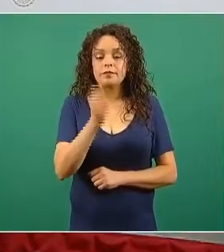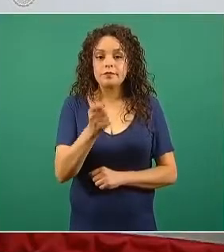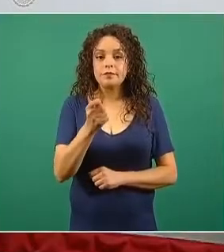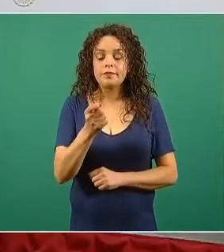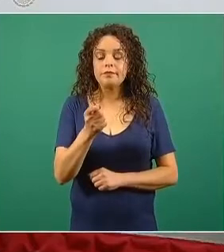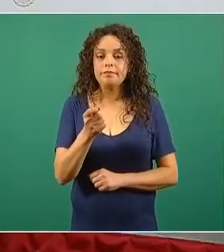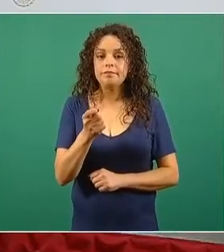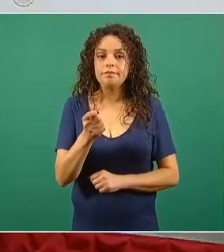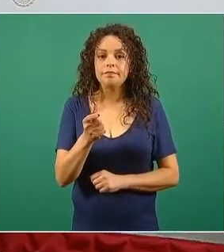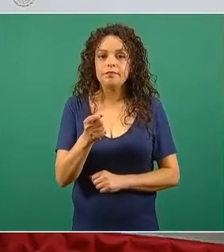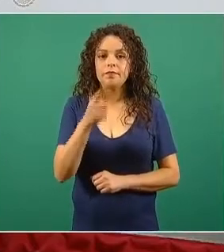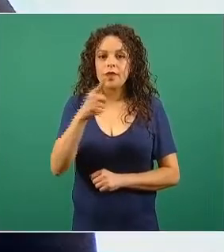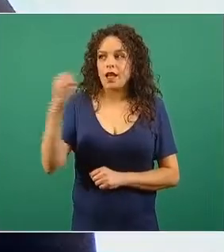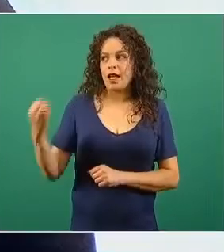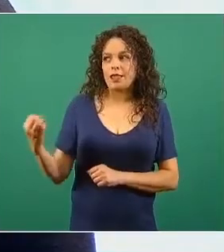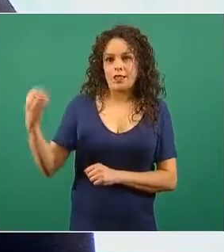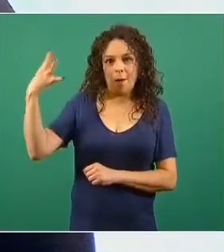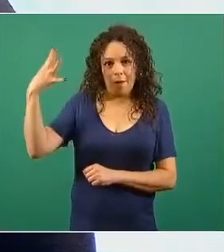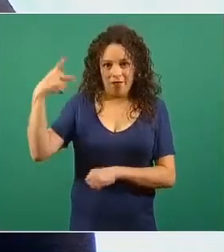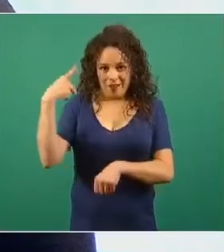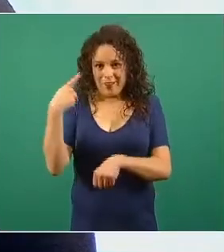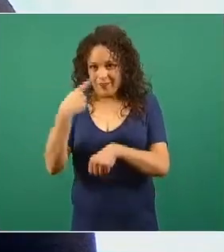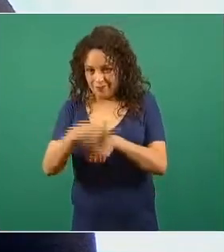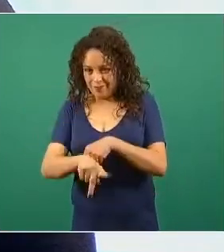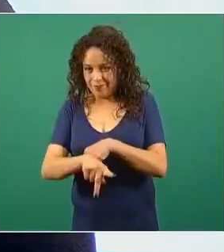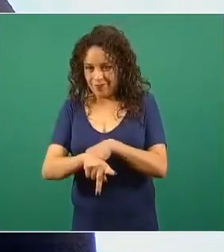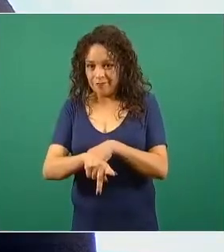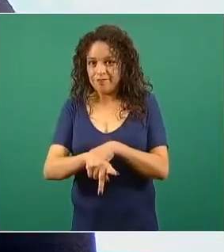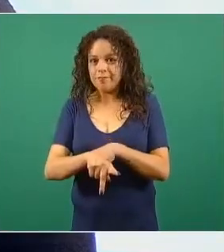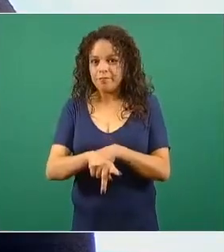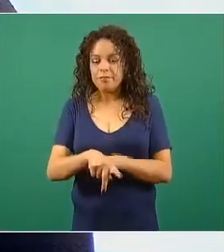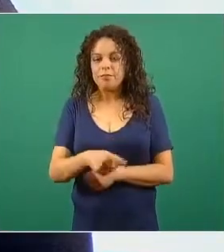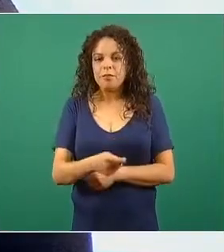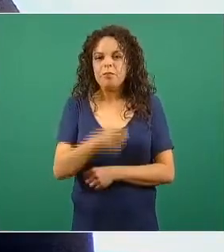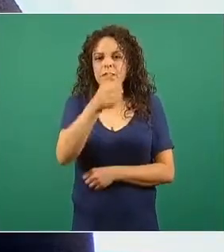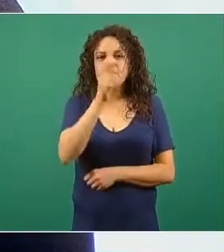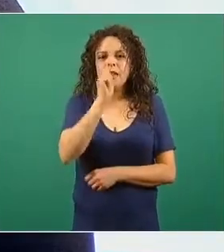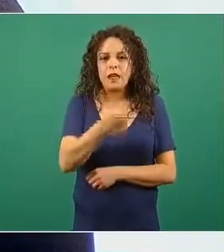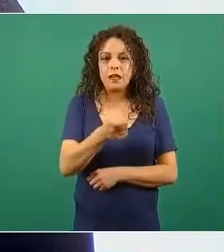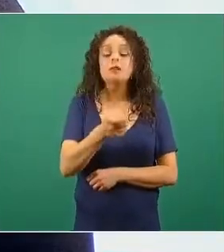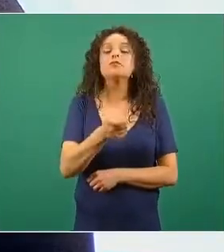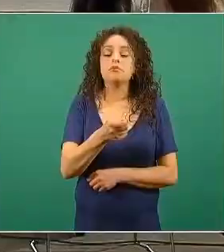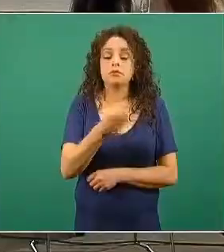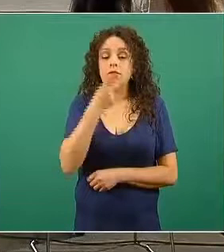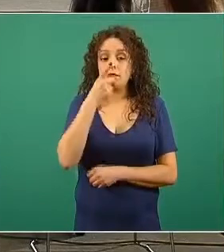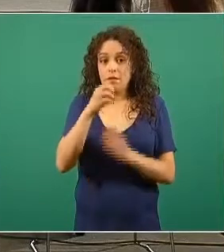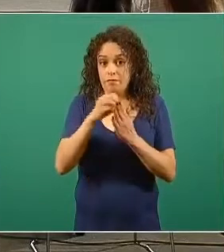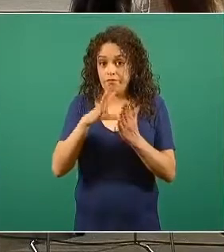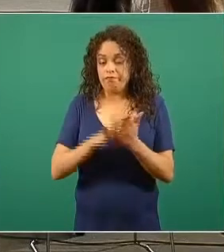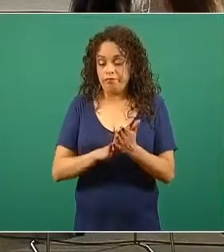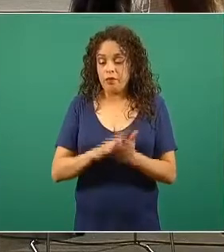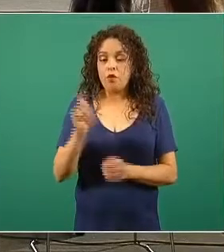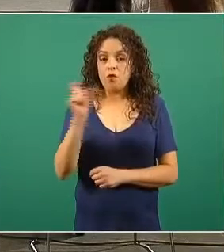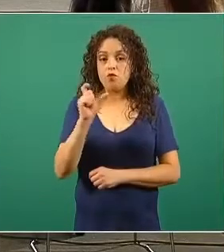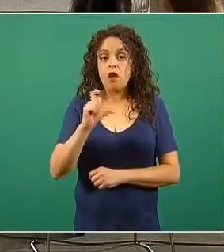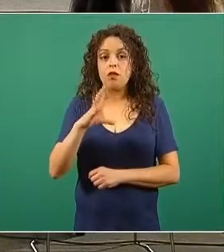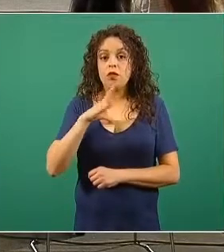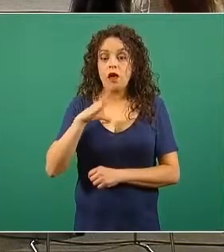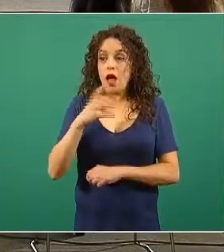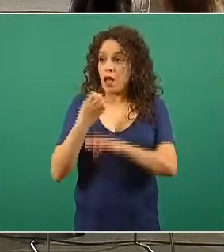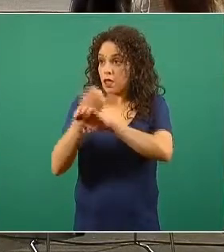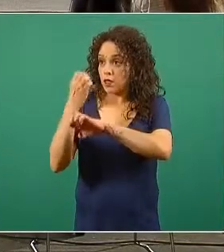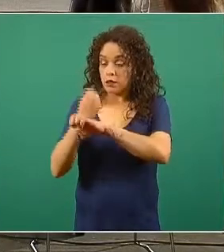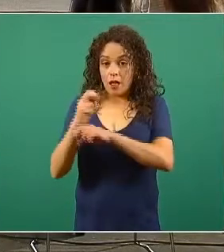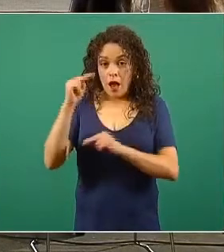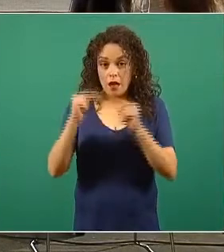intervenciones del semáforo de riesgo es que las entidades que alcanzaran el nivel de riesgo más bajo, en este caso el verde, son